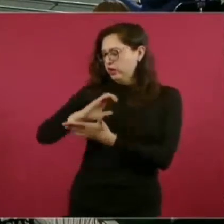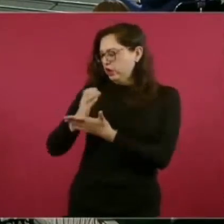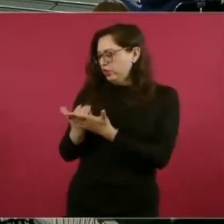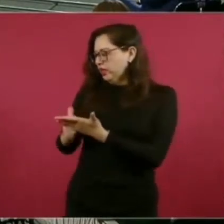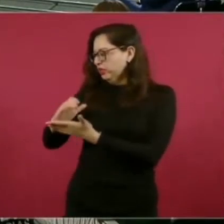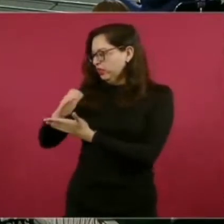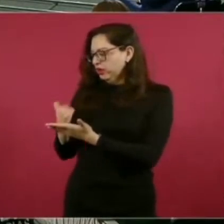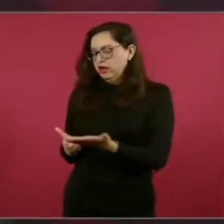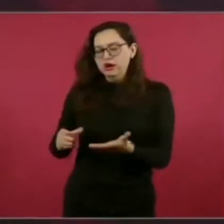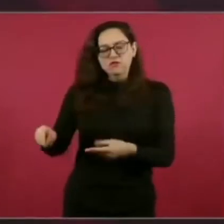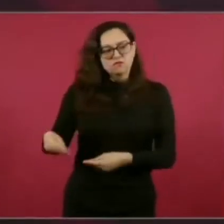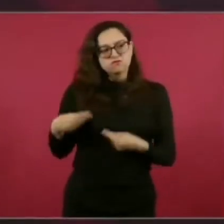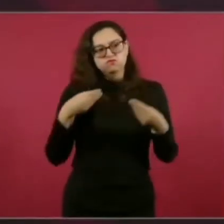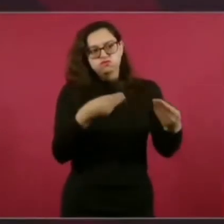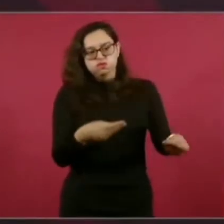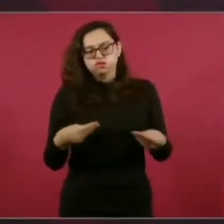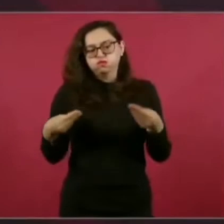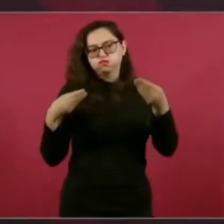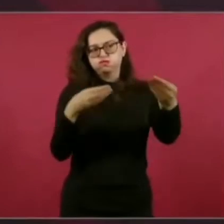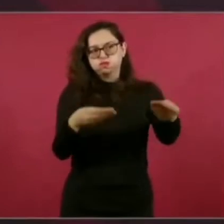que manejan los medios